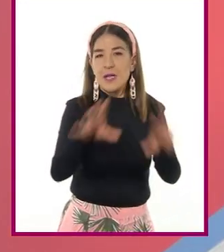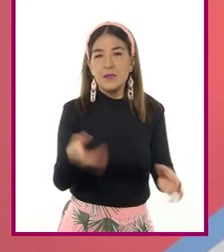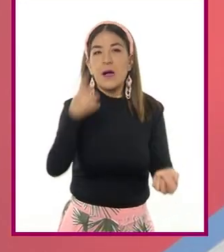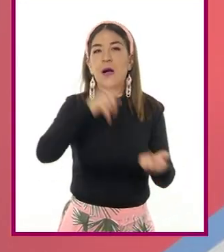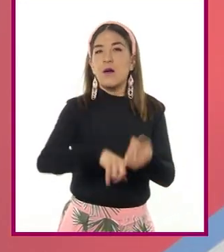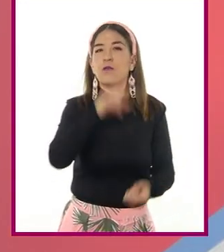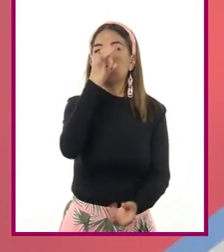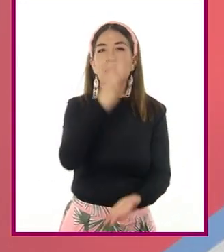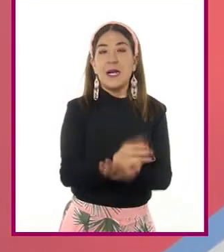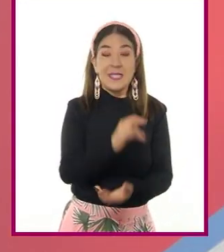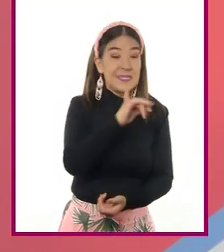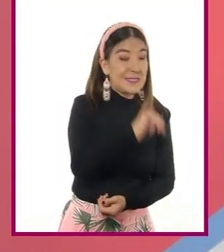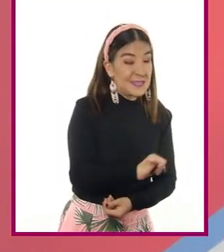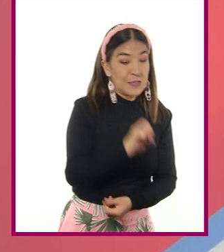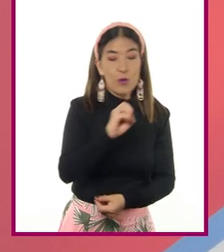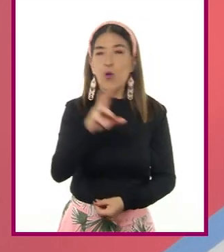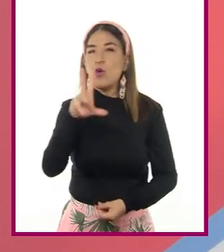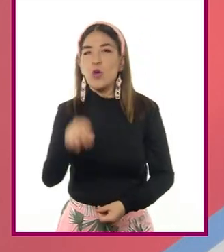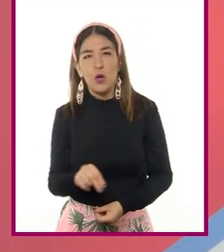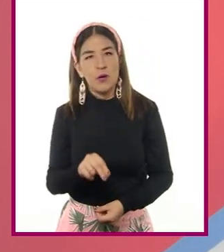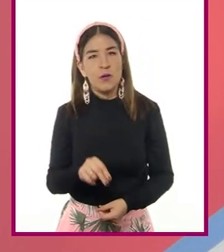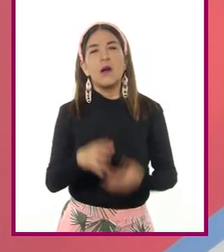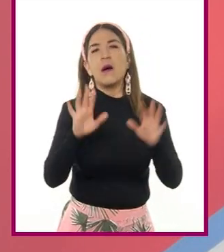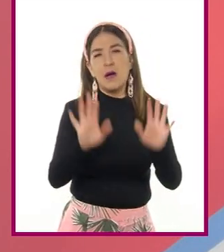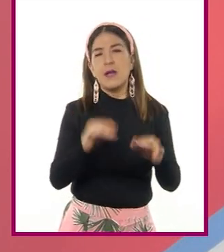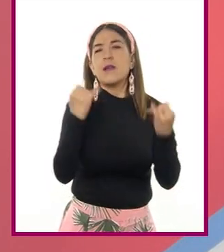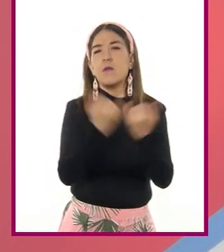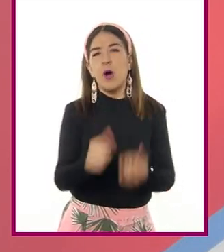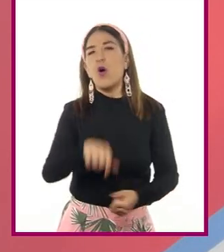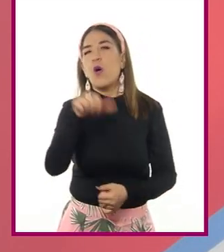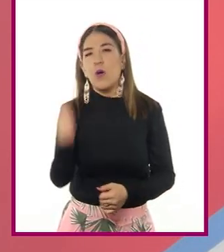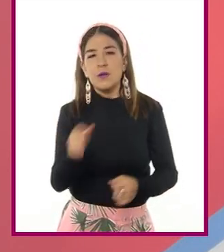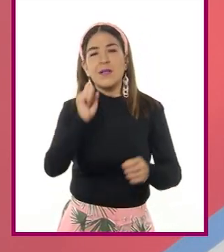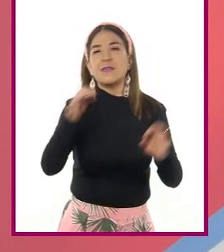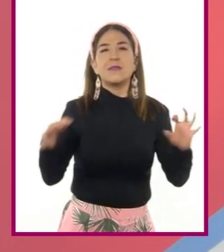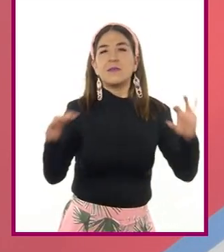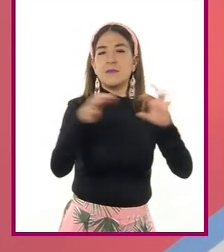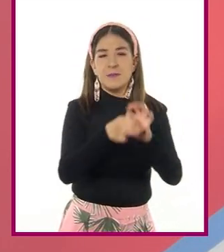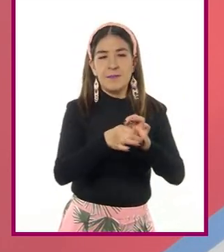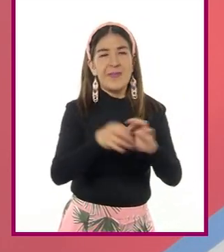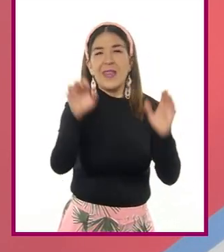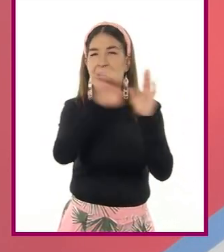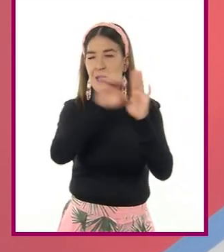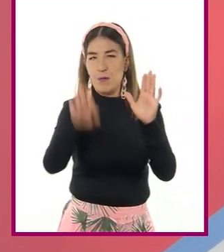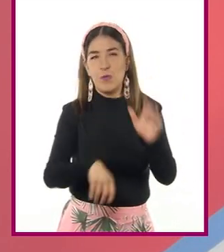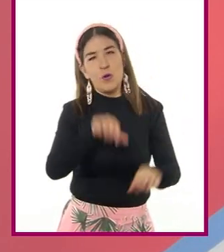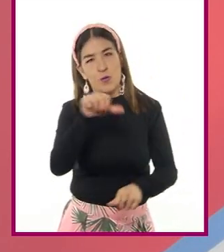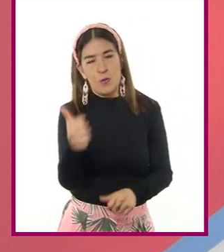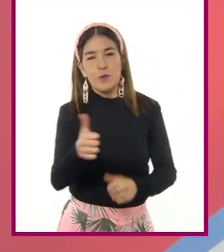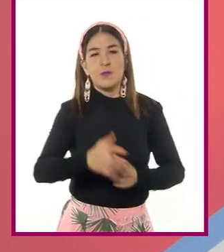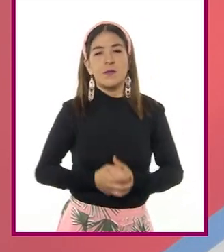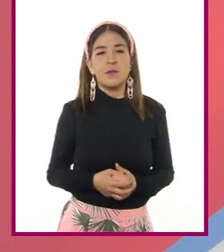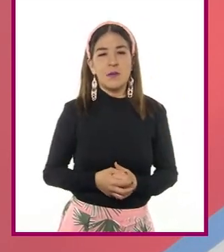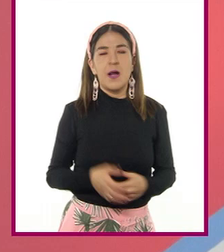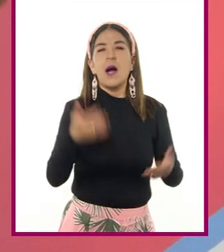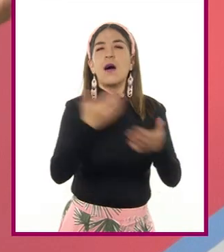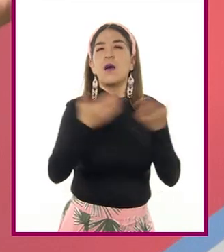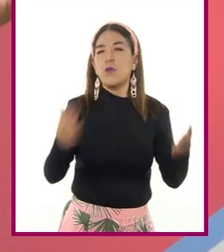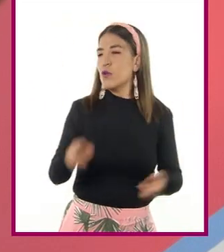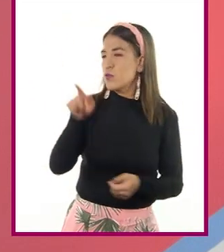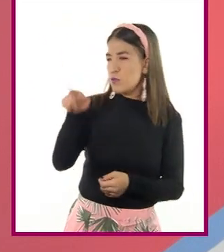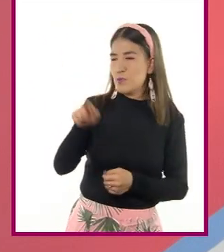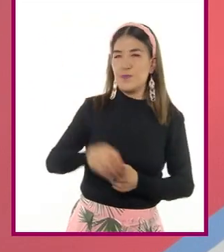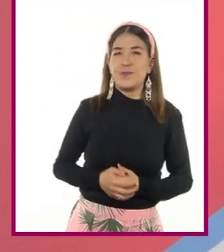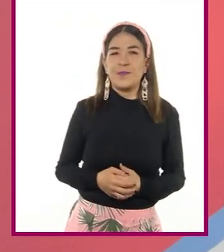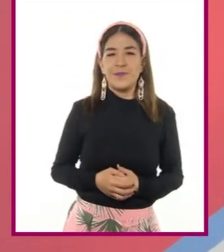con solo un sí o un no o algún otro monosílabo. Pongamos otro ejemplo, ahora para ti,